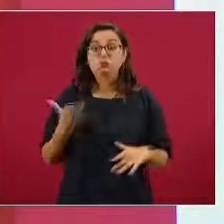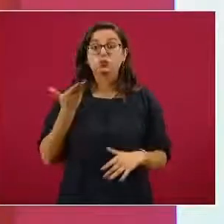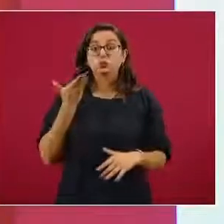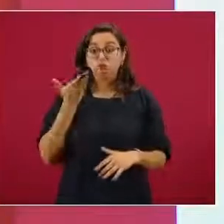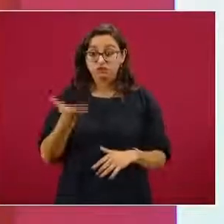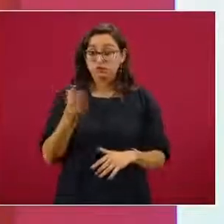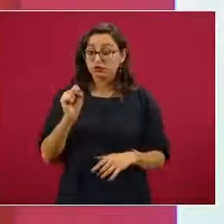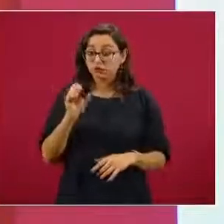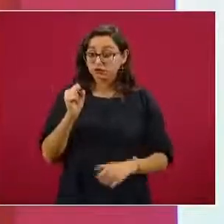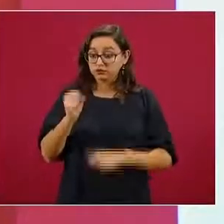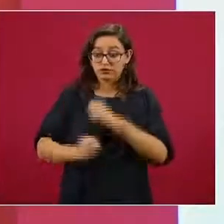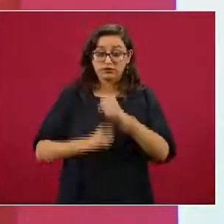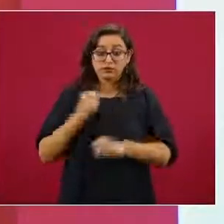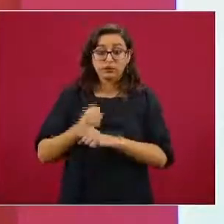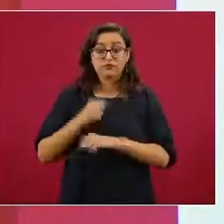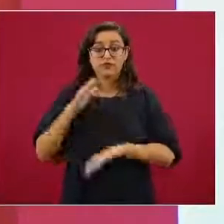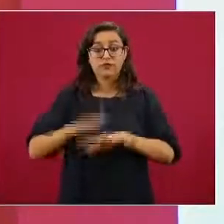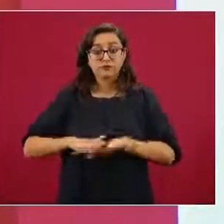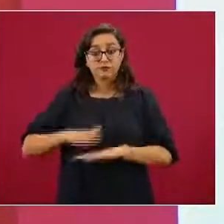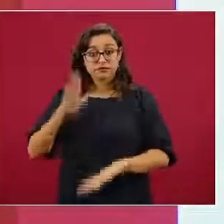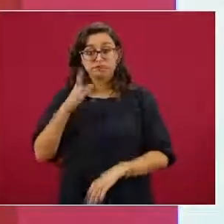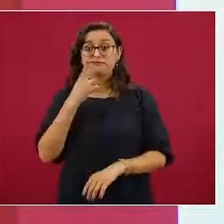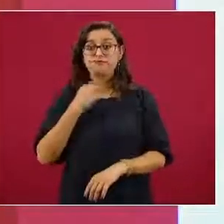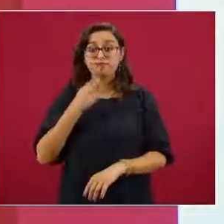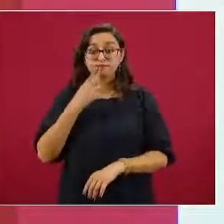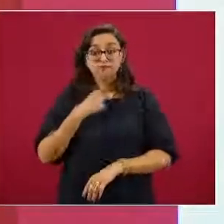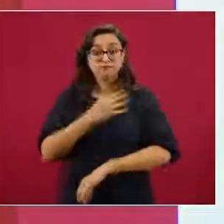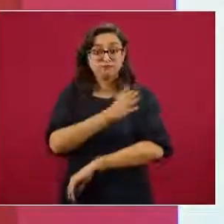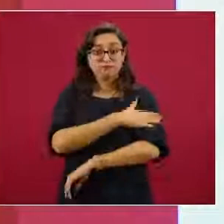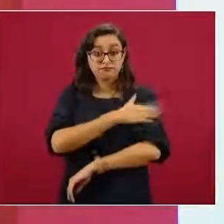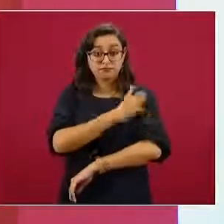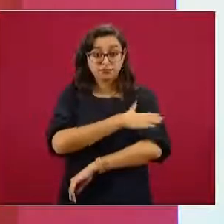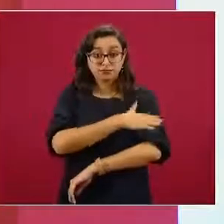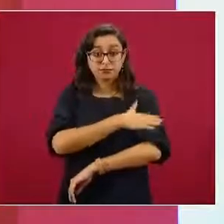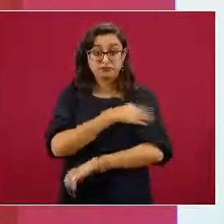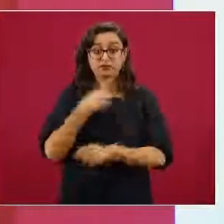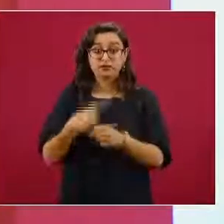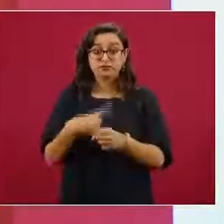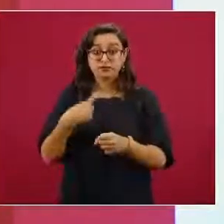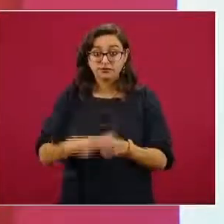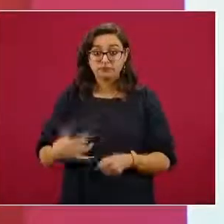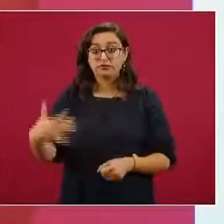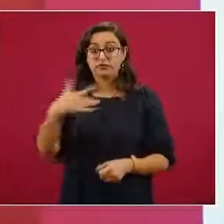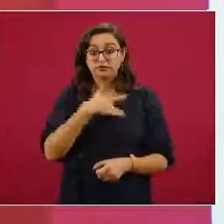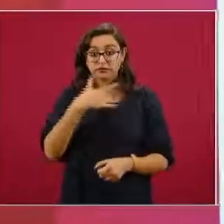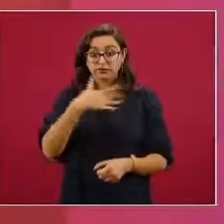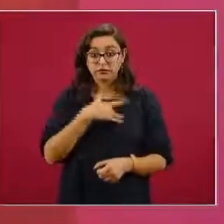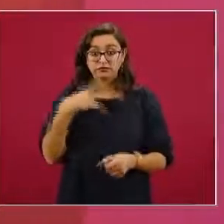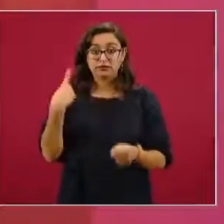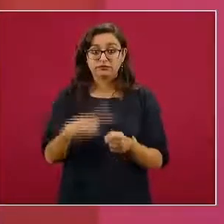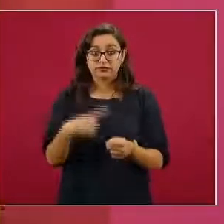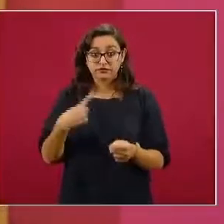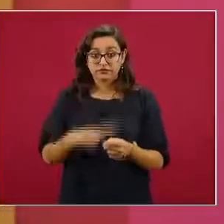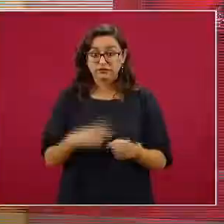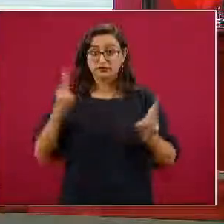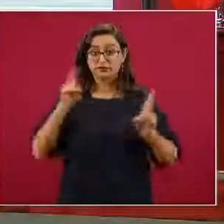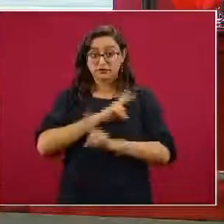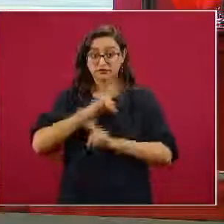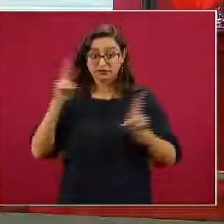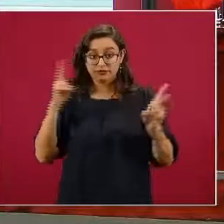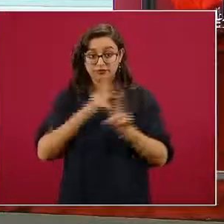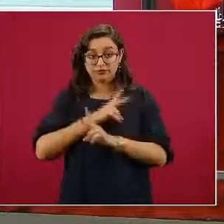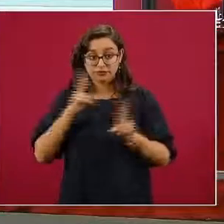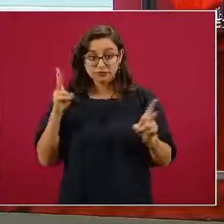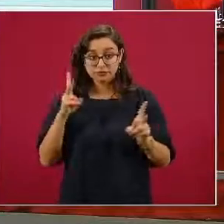usted tiene 60 o más años de vida, diabetes, hipertensión, enfermedad cardiovascular, enfermedad pulmonar crónica,